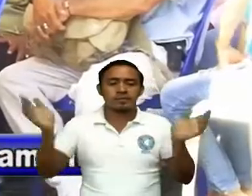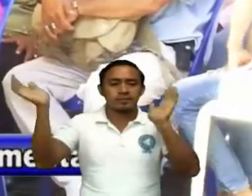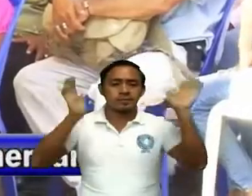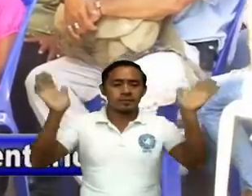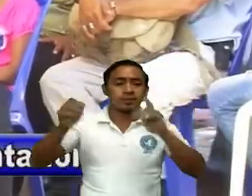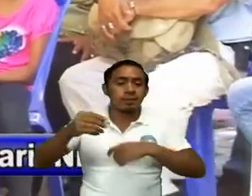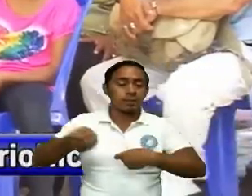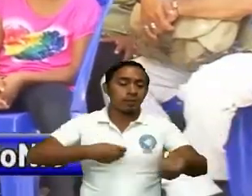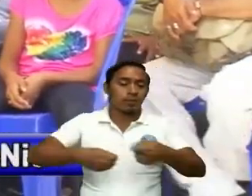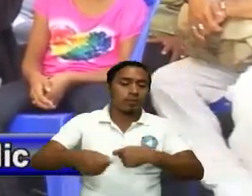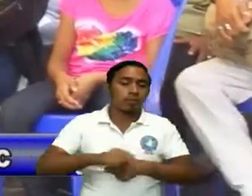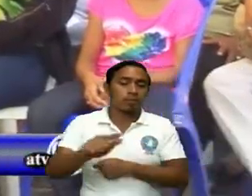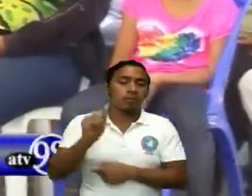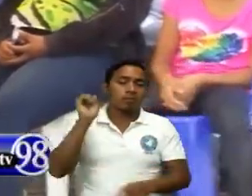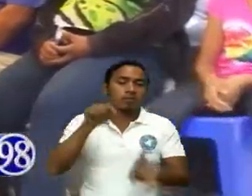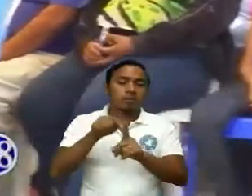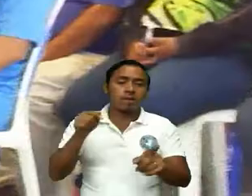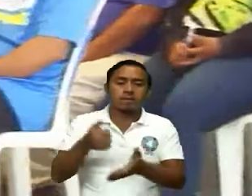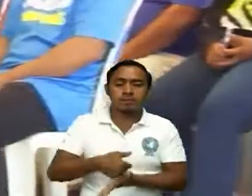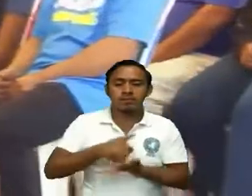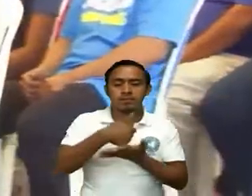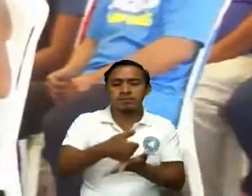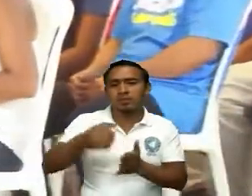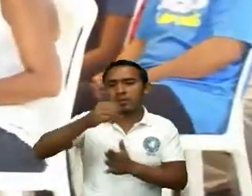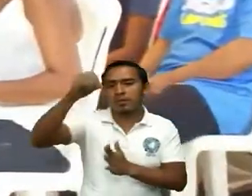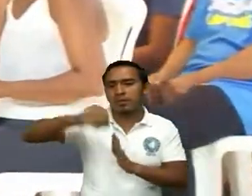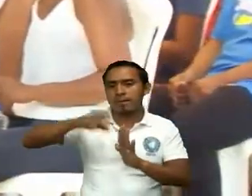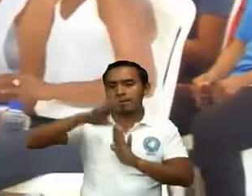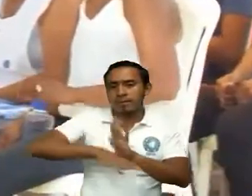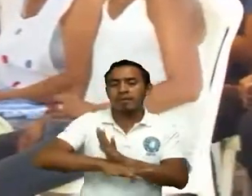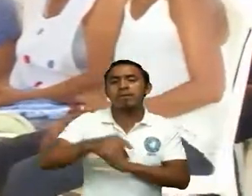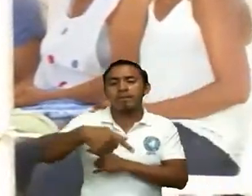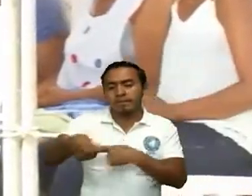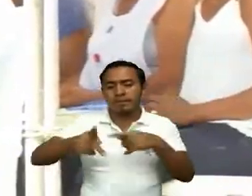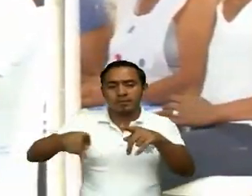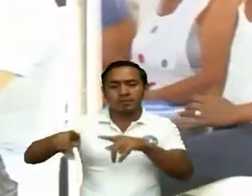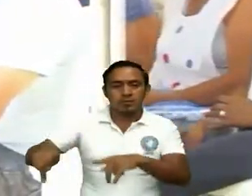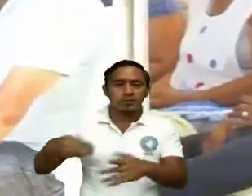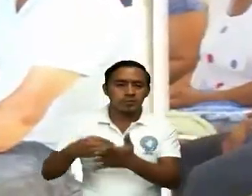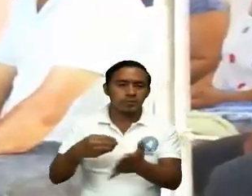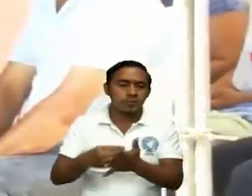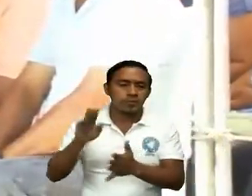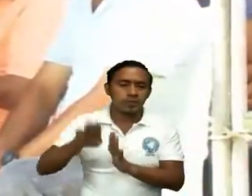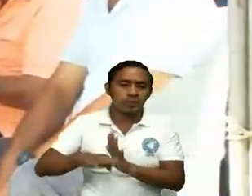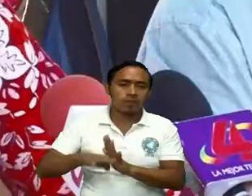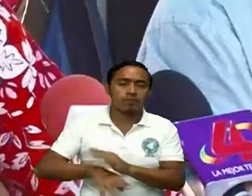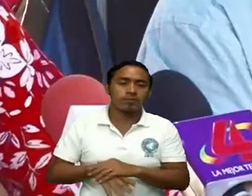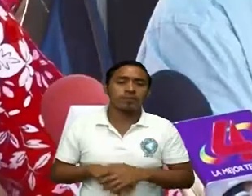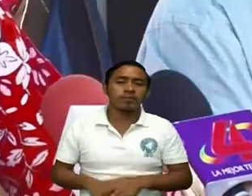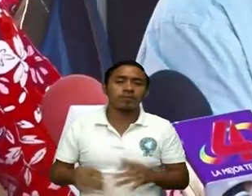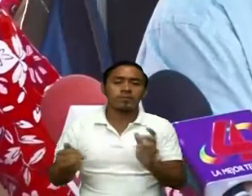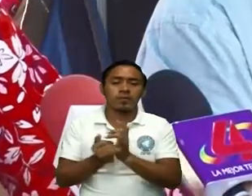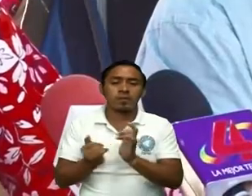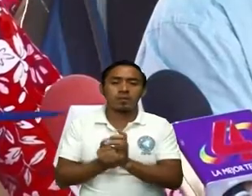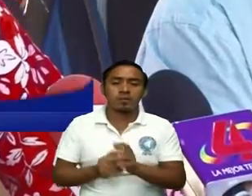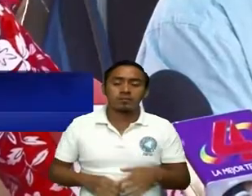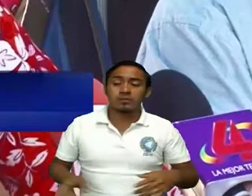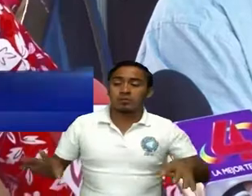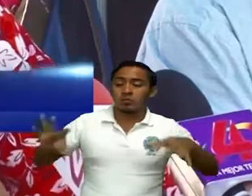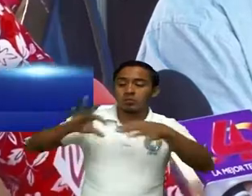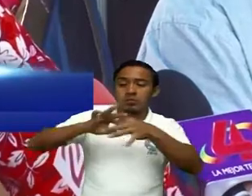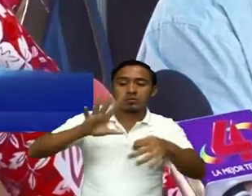este festival, cuyo objetivo es beneficiar con bajos precios a la población. Se han sumado también